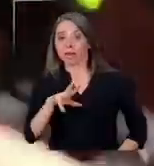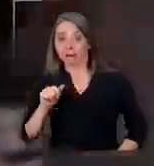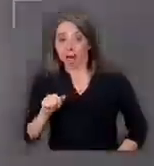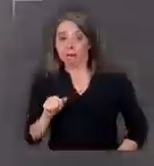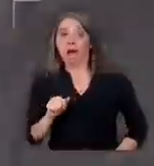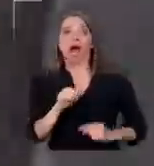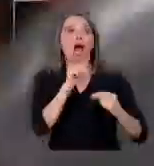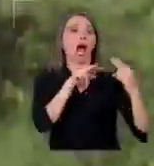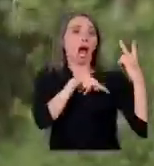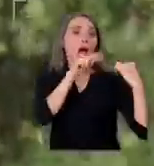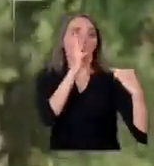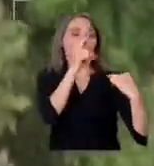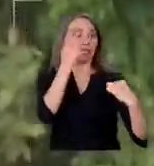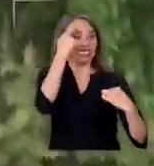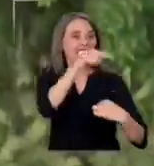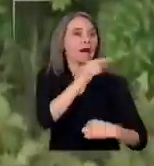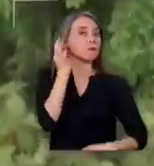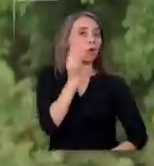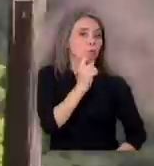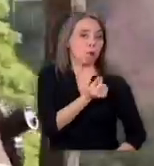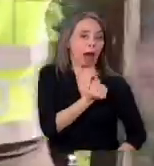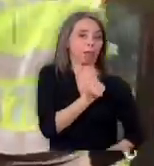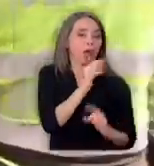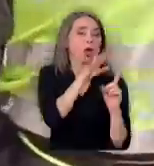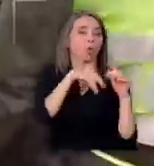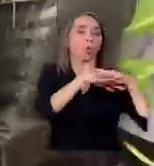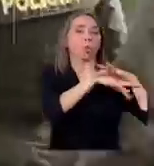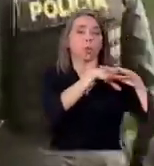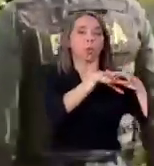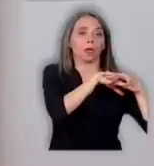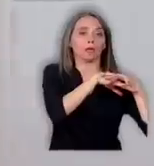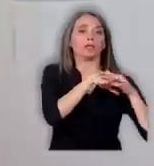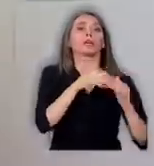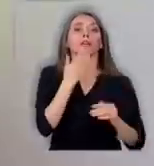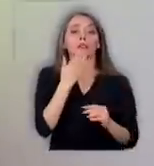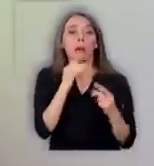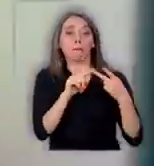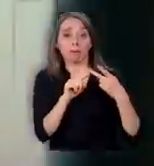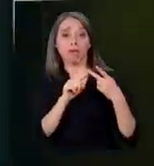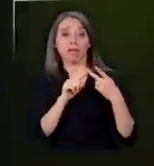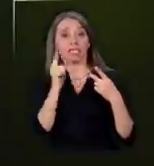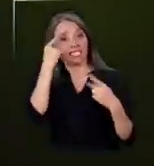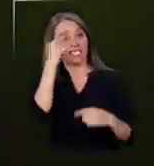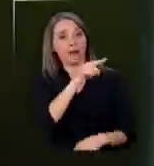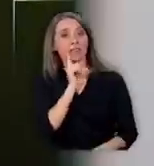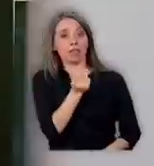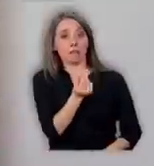dispuesto a enamorarla, sino aparentemente también a quitarle la vida.